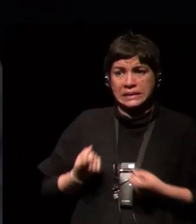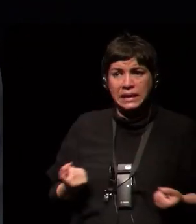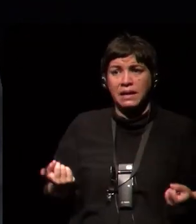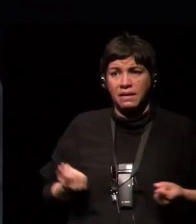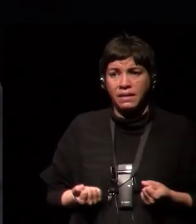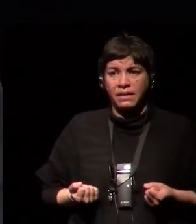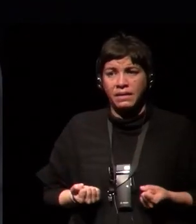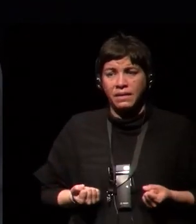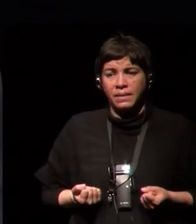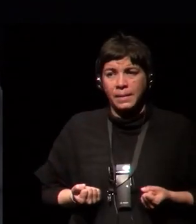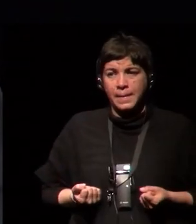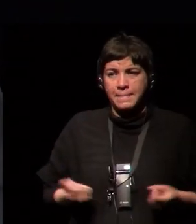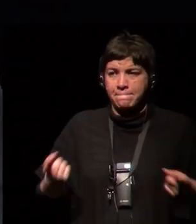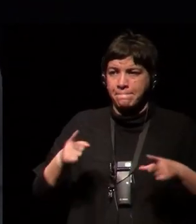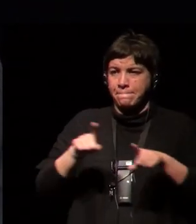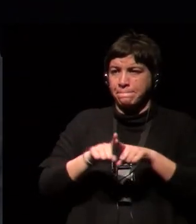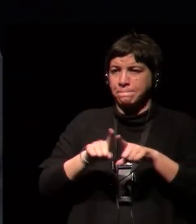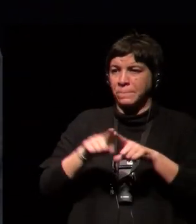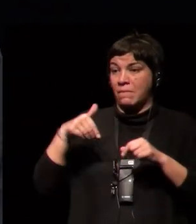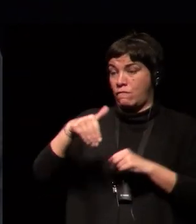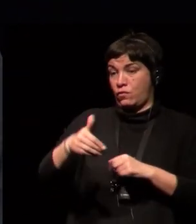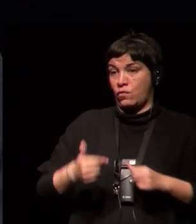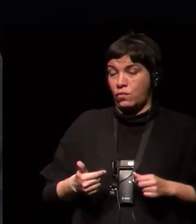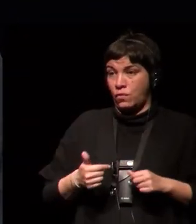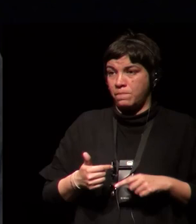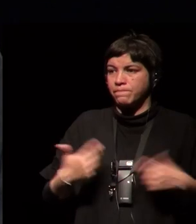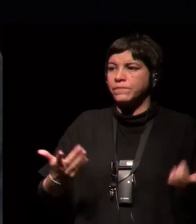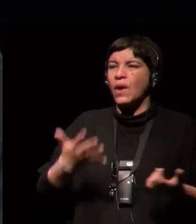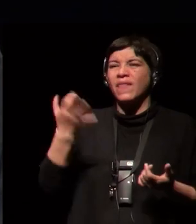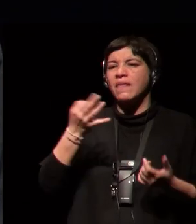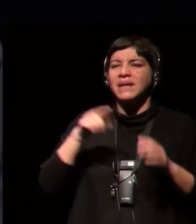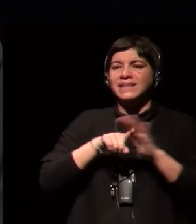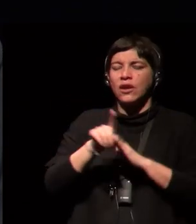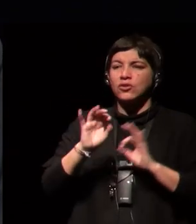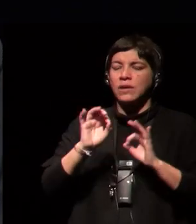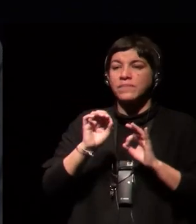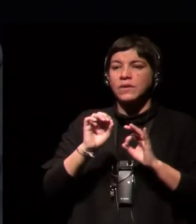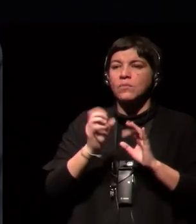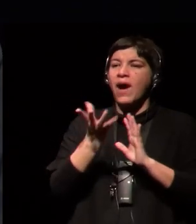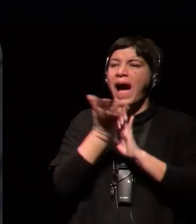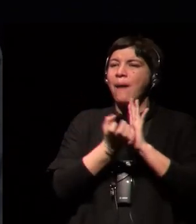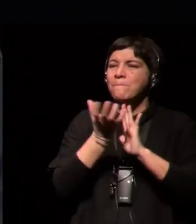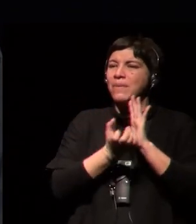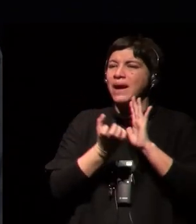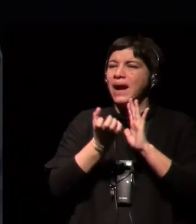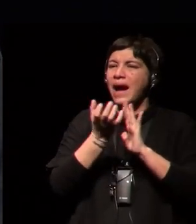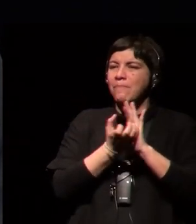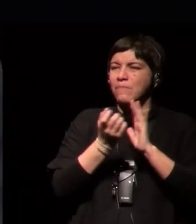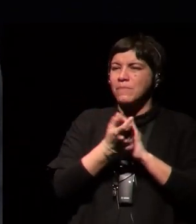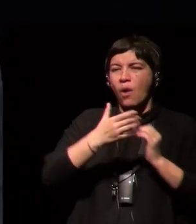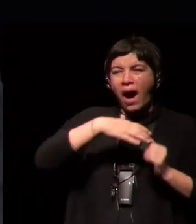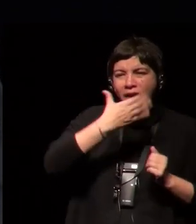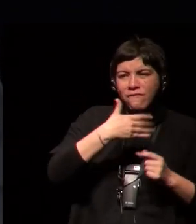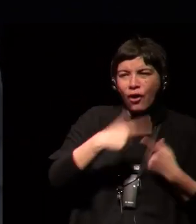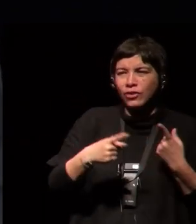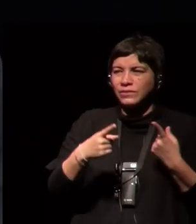impactar a futuro. Tuvimos que desarrollar también una app de acuarela para iPhone y iPad para que todo el mundo viera que esto no